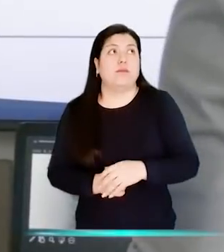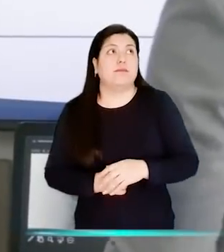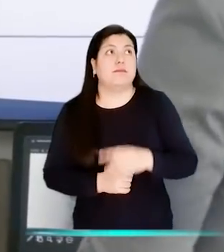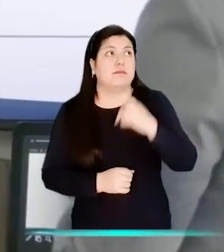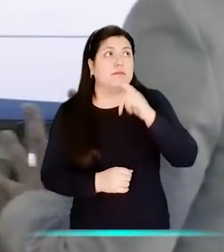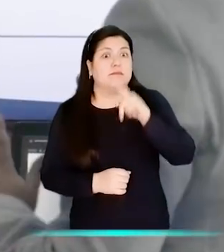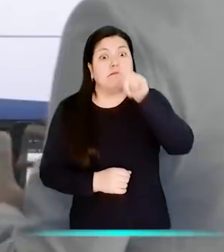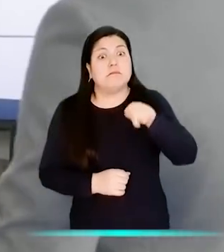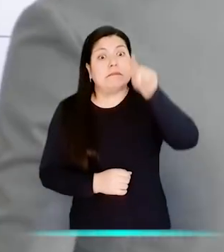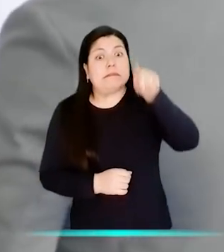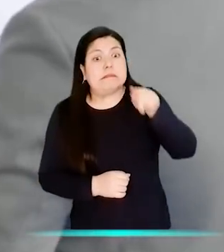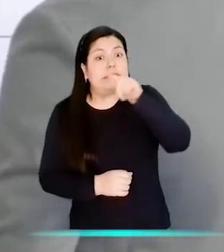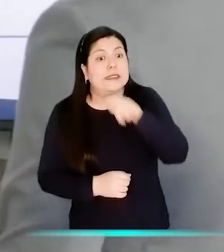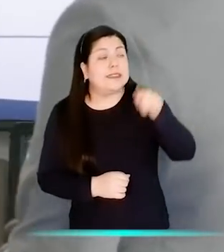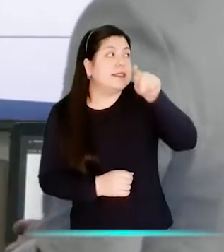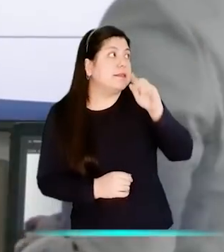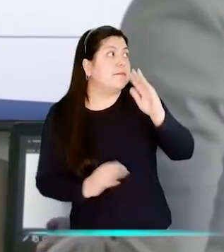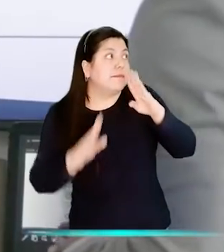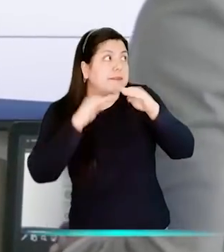carita feliz,